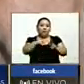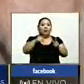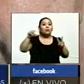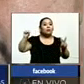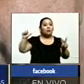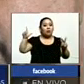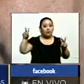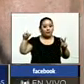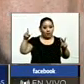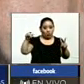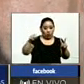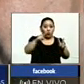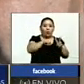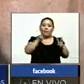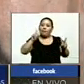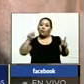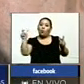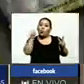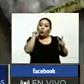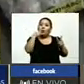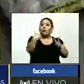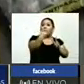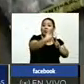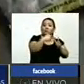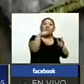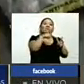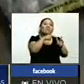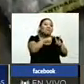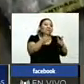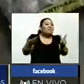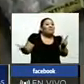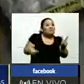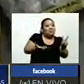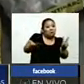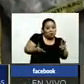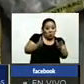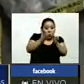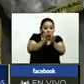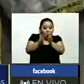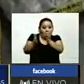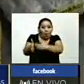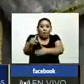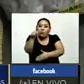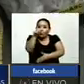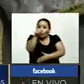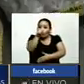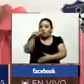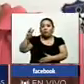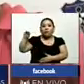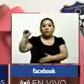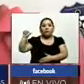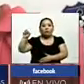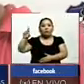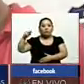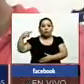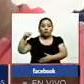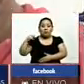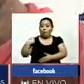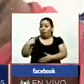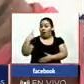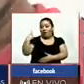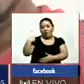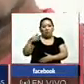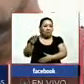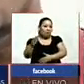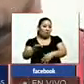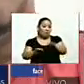Alexander Misco Benavides, de 22 años. A este se le encontraron varias porciones de marihuana. El día de ayer, aproximadamente a